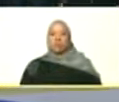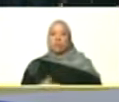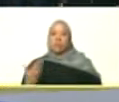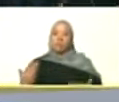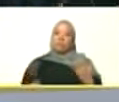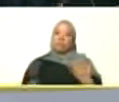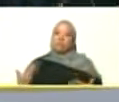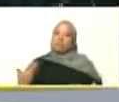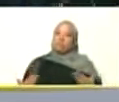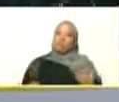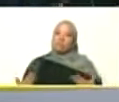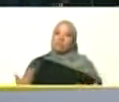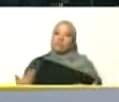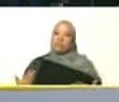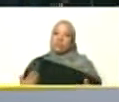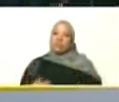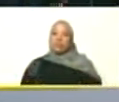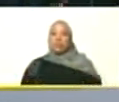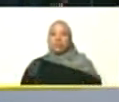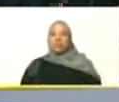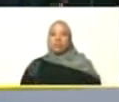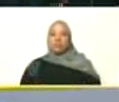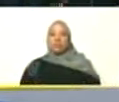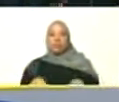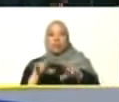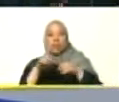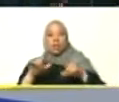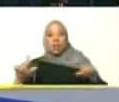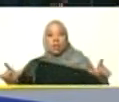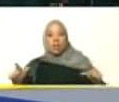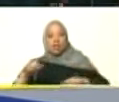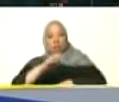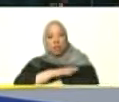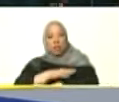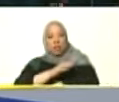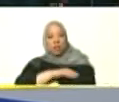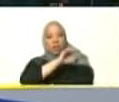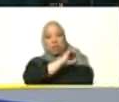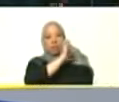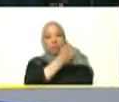Omar. Y el lenguaje y la energía que tiene.